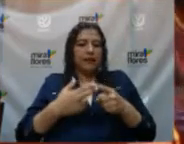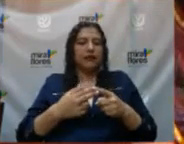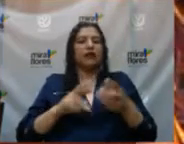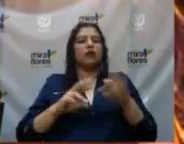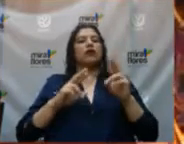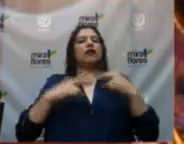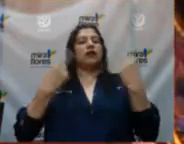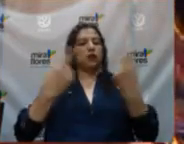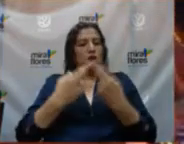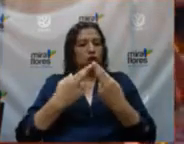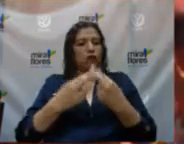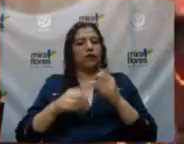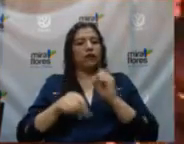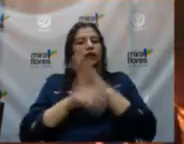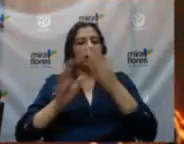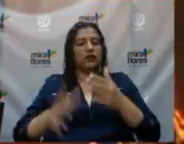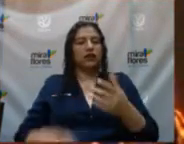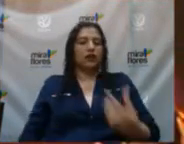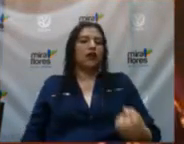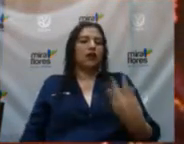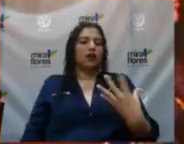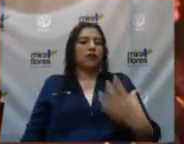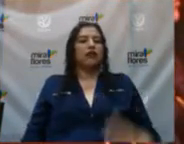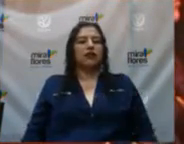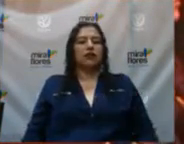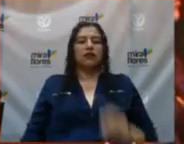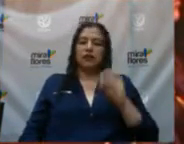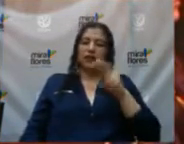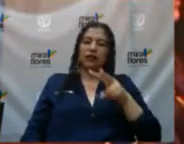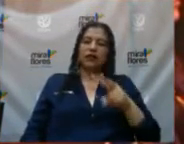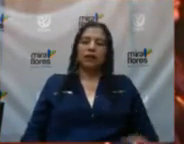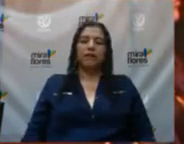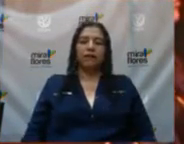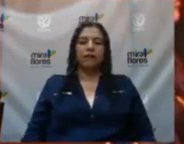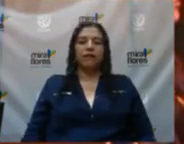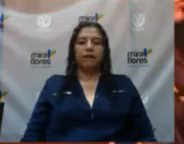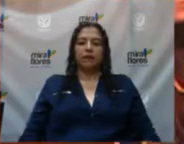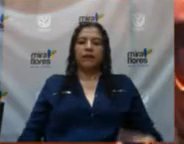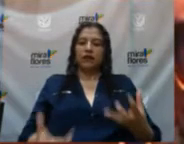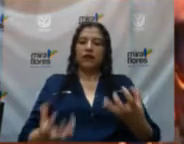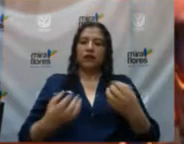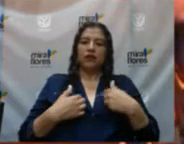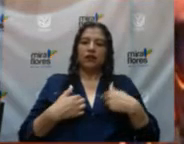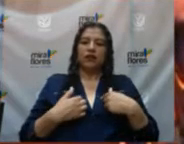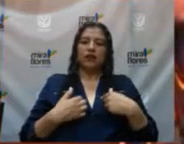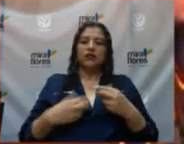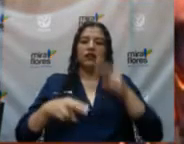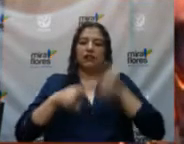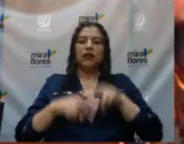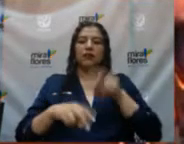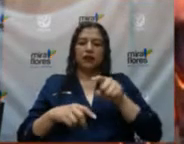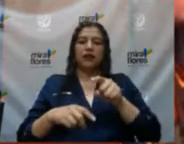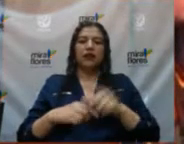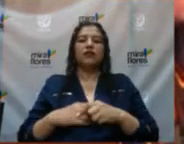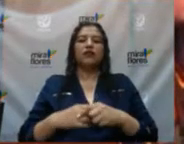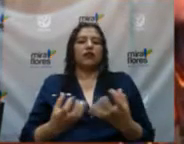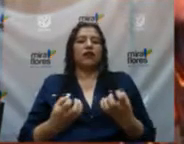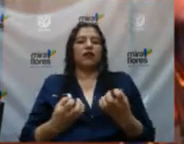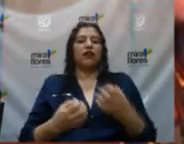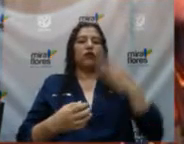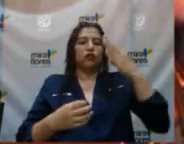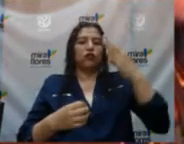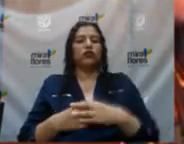sesión de consejo, me dice, mirando al sillón municipal, tengo intenciones de sentarme en ese sillón y postular para